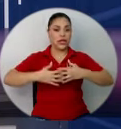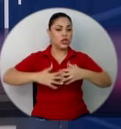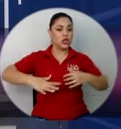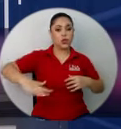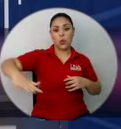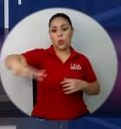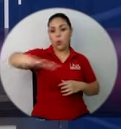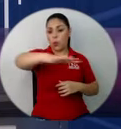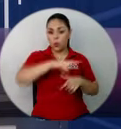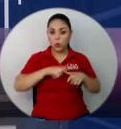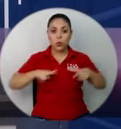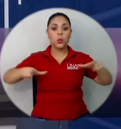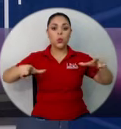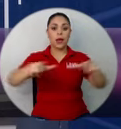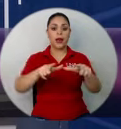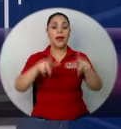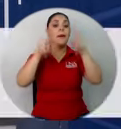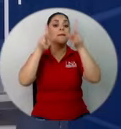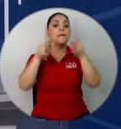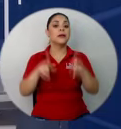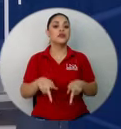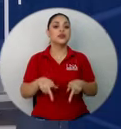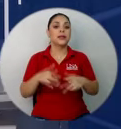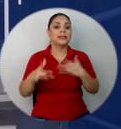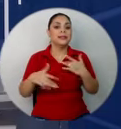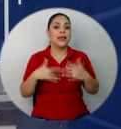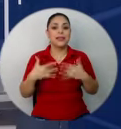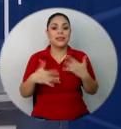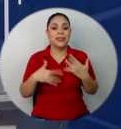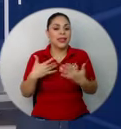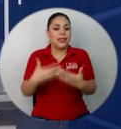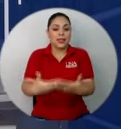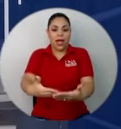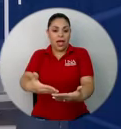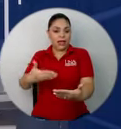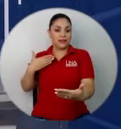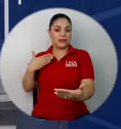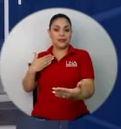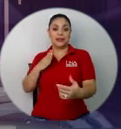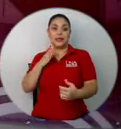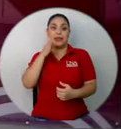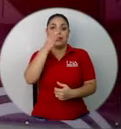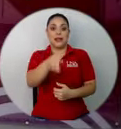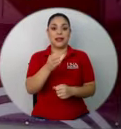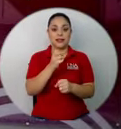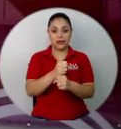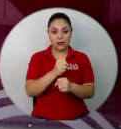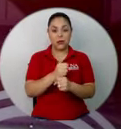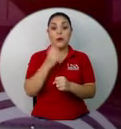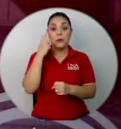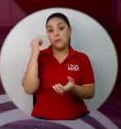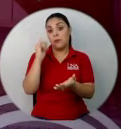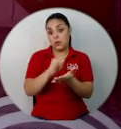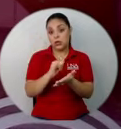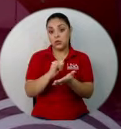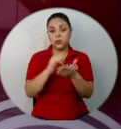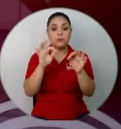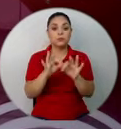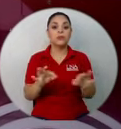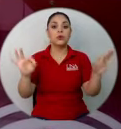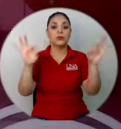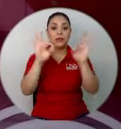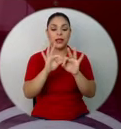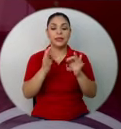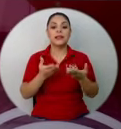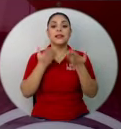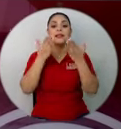lo percibe desde, como usted decía, desde mucho antes de irse a trabajar. Por eso es tan importante que se garantice desde el